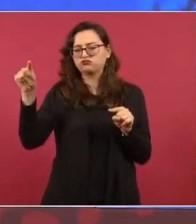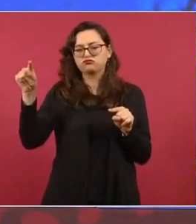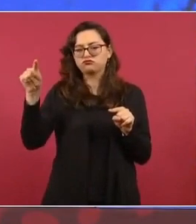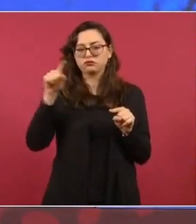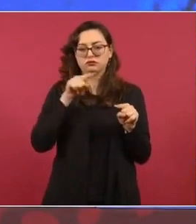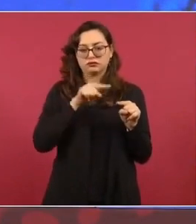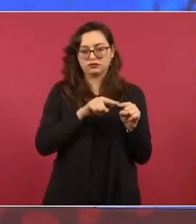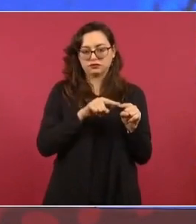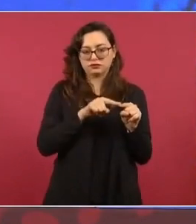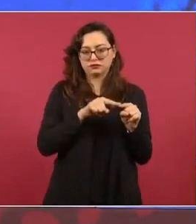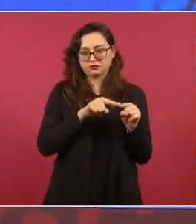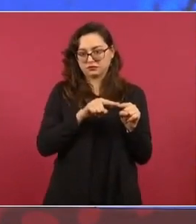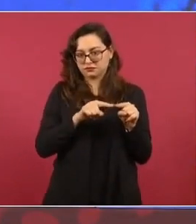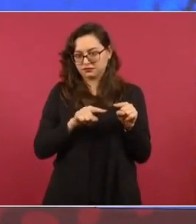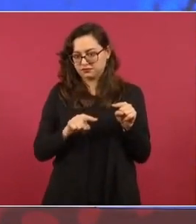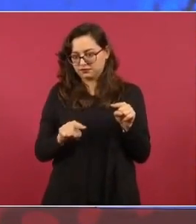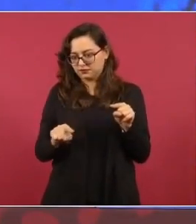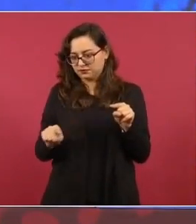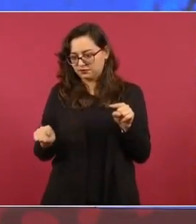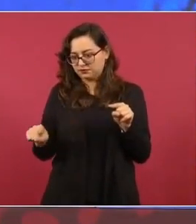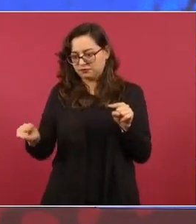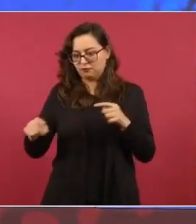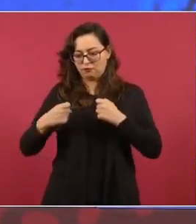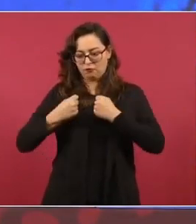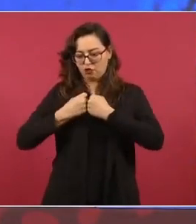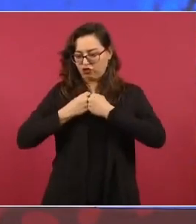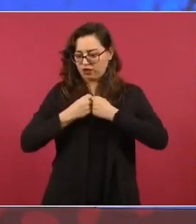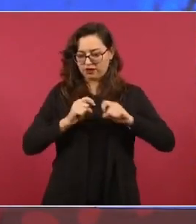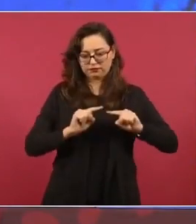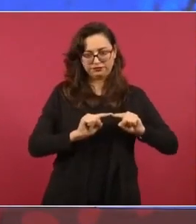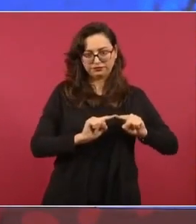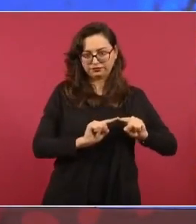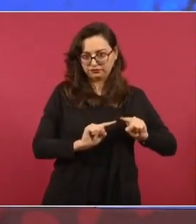vamos a agarrar aquí toda la línea